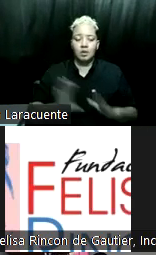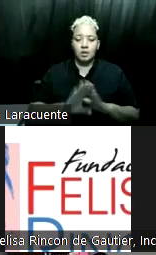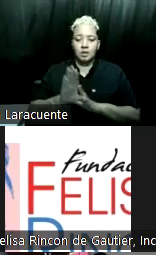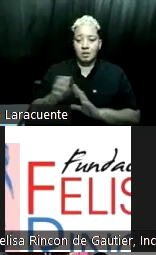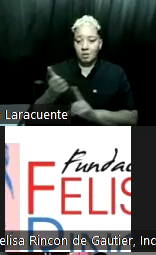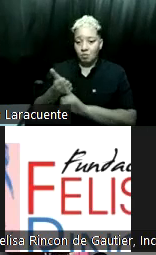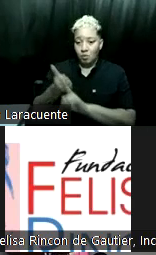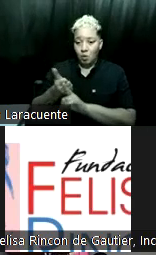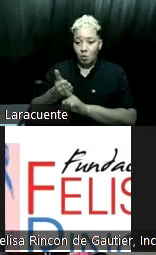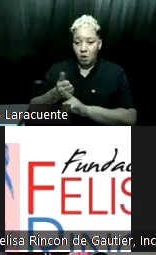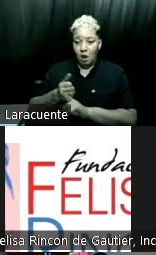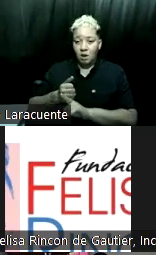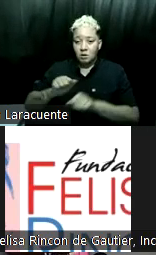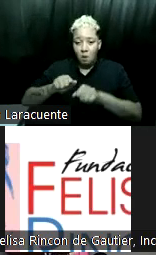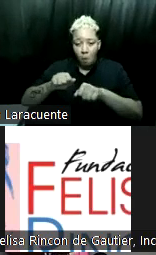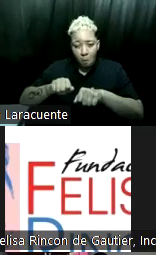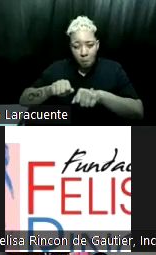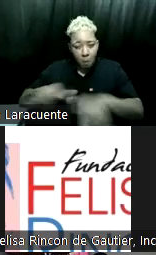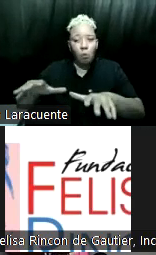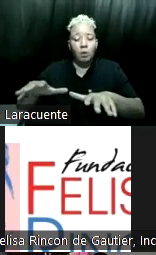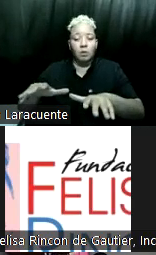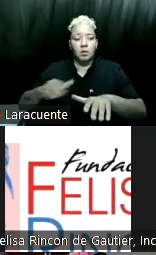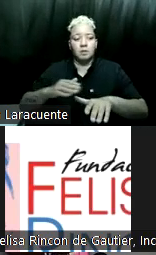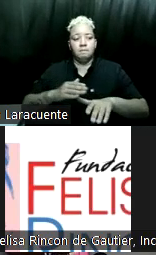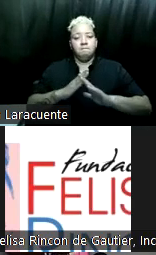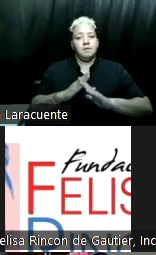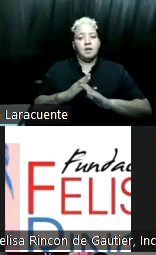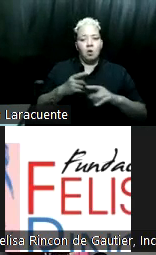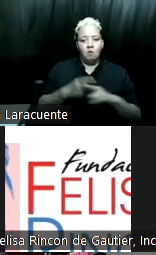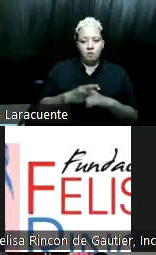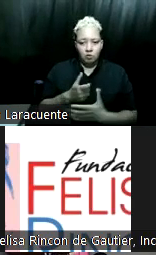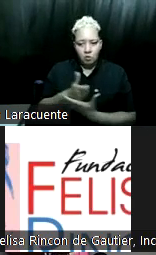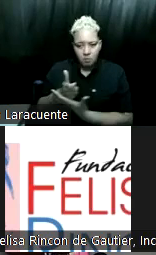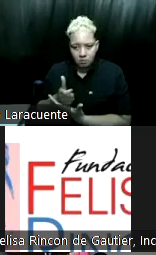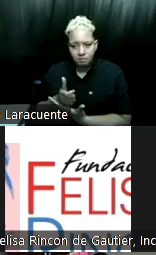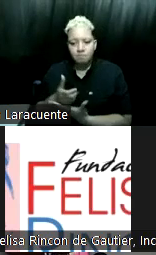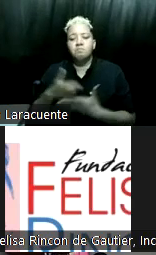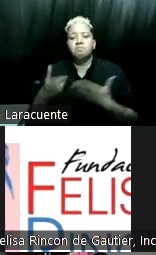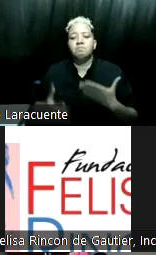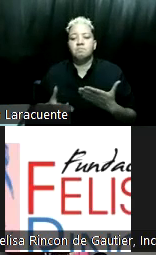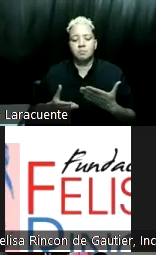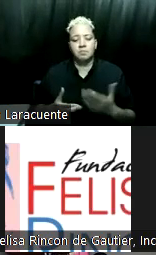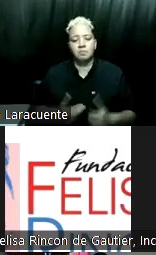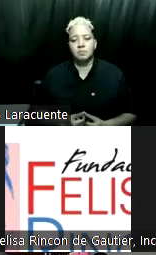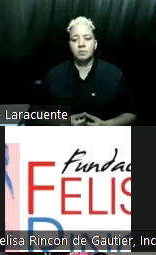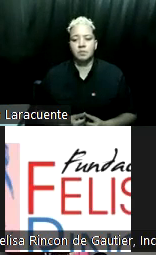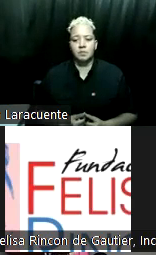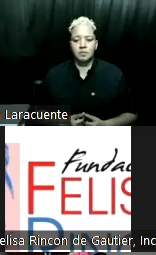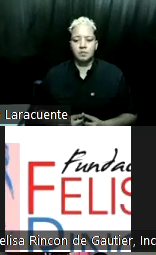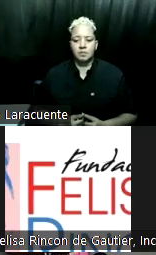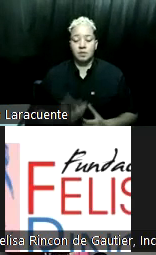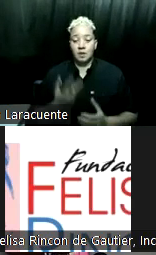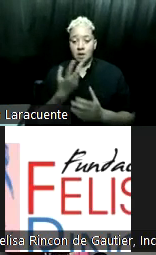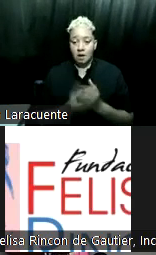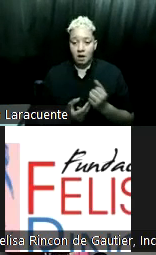propia bomba, previno el conflicto armado. Lo que resultó, sin embargo, fue que las dos superpotencias y